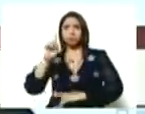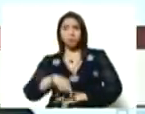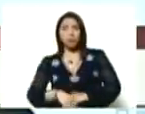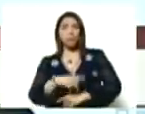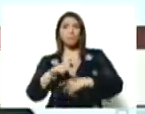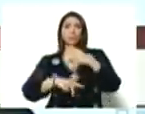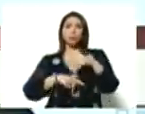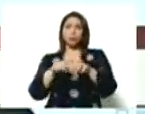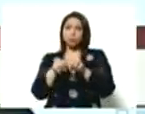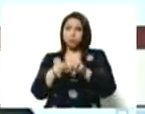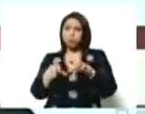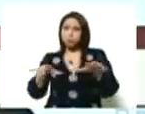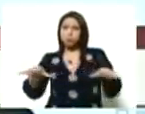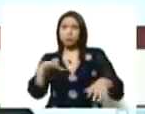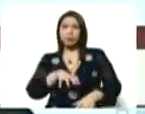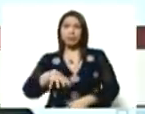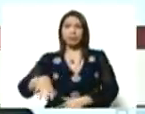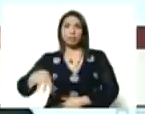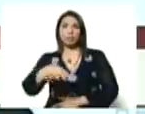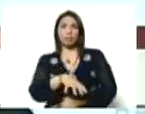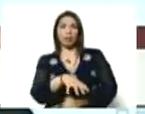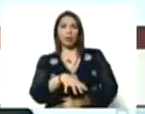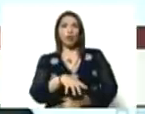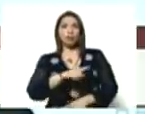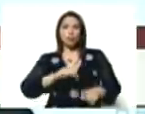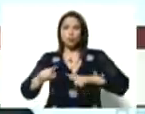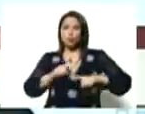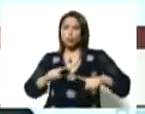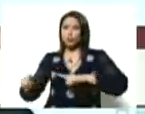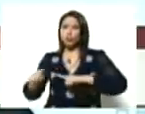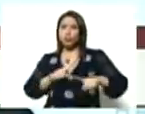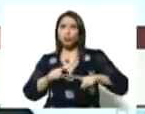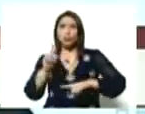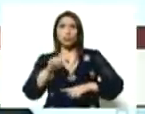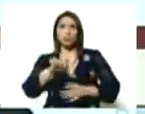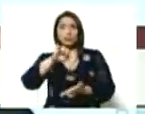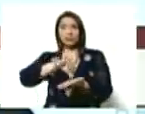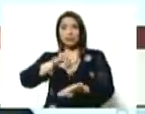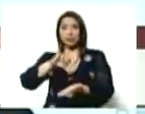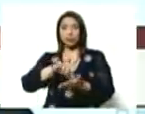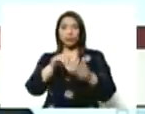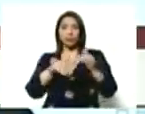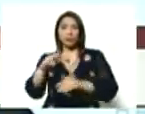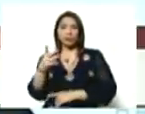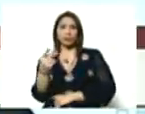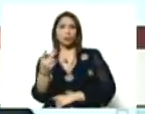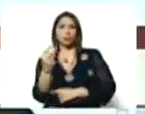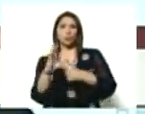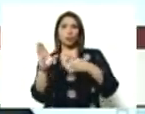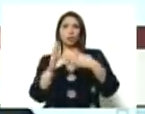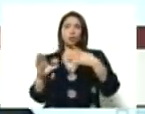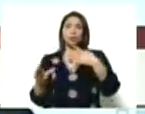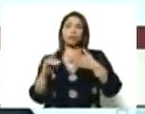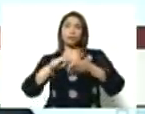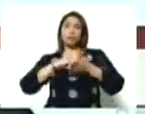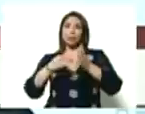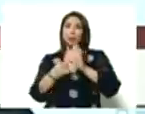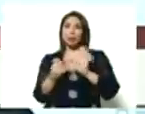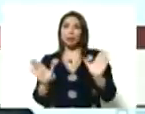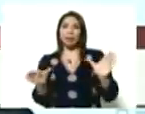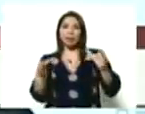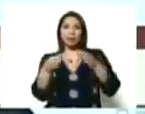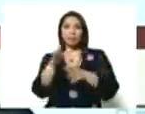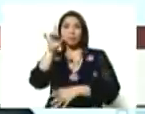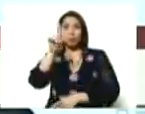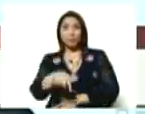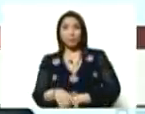despliegue a los estados, la operación en los centros de votación y procesos de repliegue. Una segunda característica técnica de este equipo es un